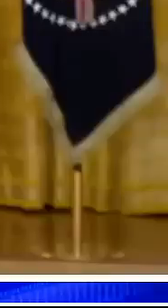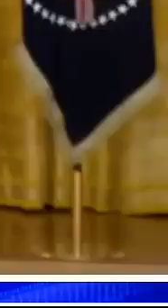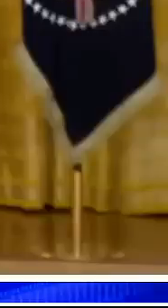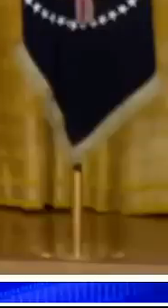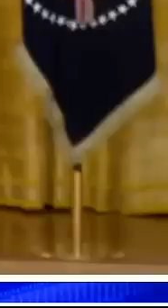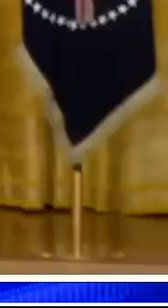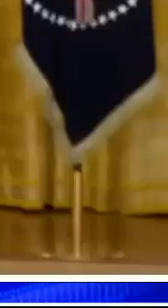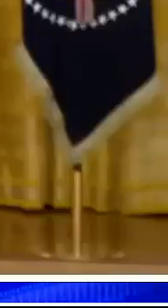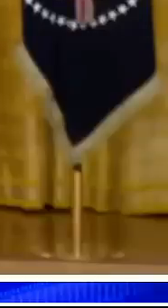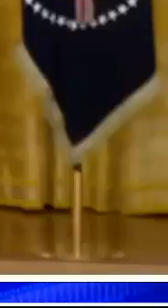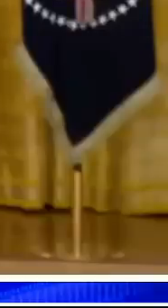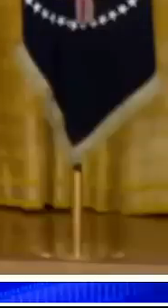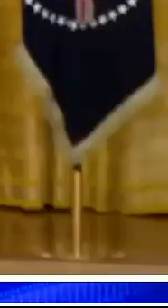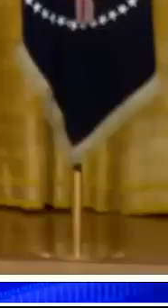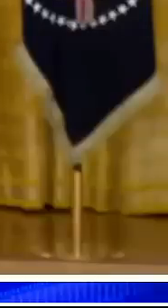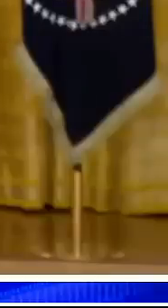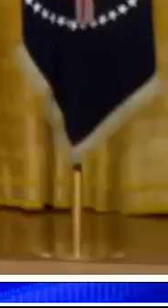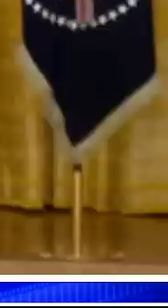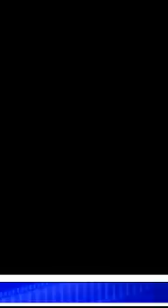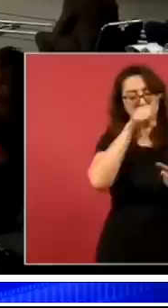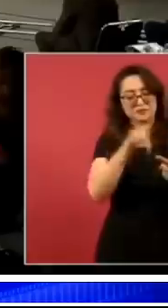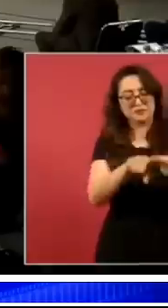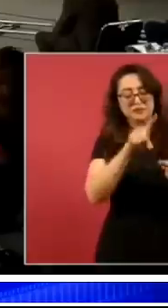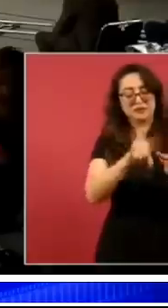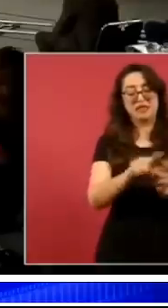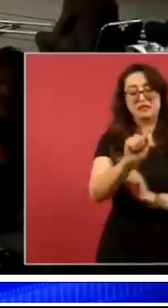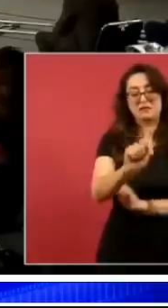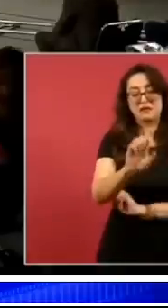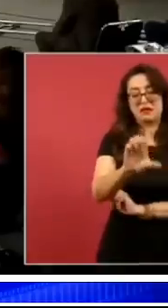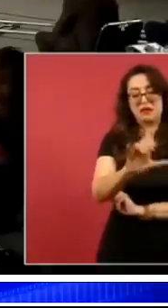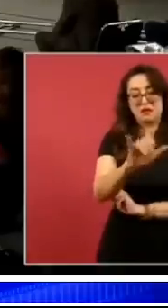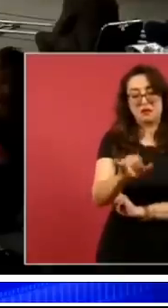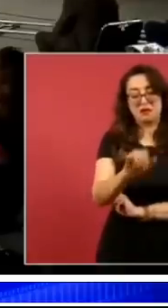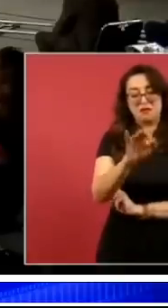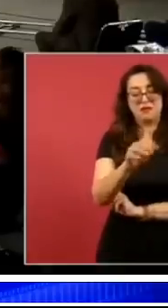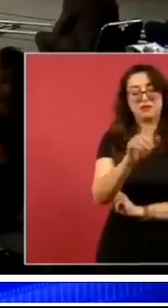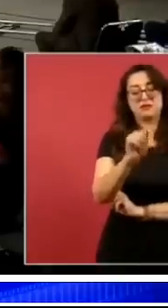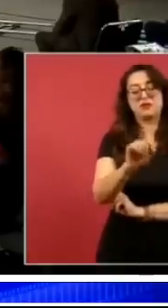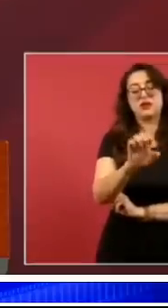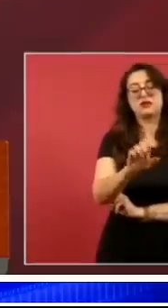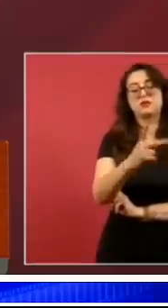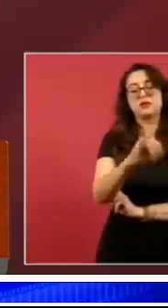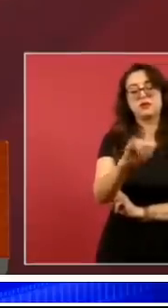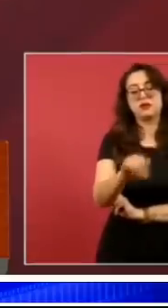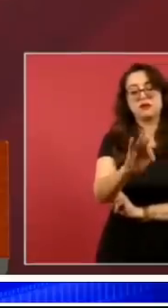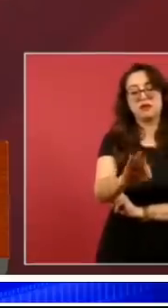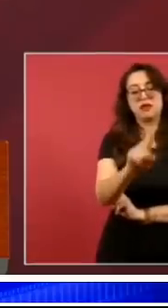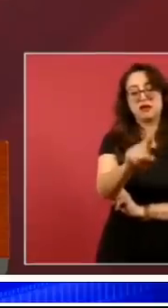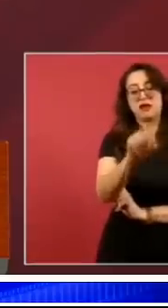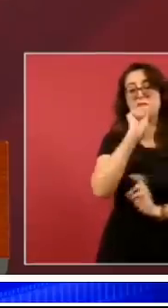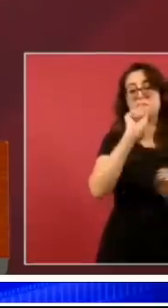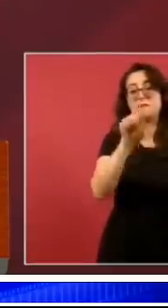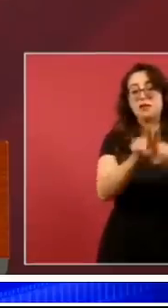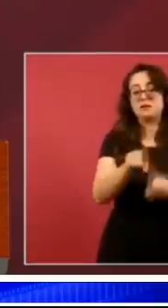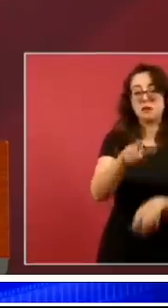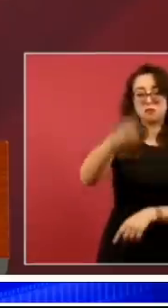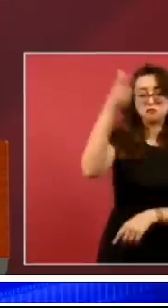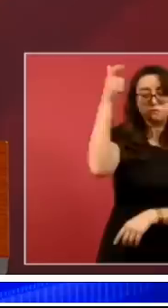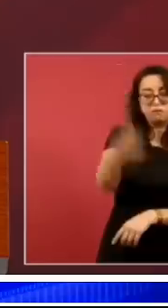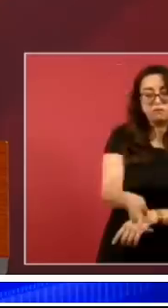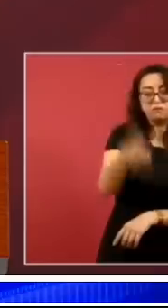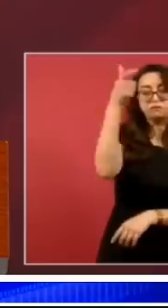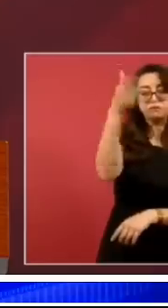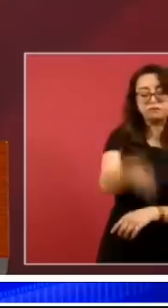Hola, ¿qué tal amigos? Gracias por acompañarme en esta nueva emisión. El presidente López Obrador aprovechó la oportunidad y era natural